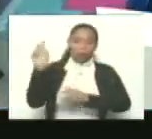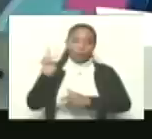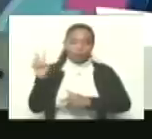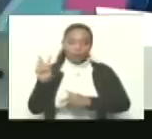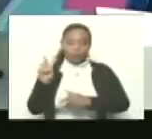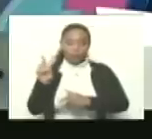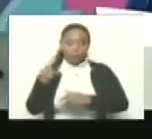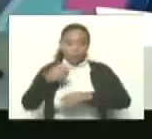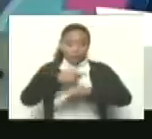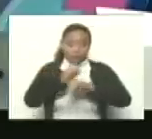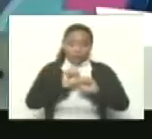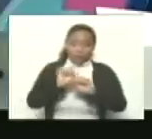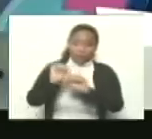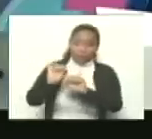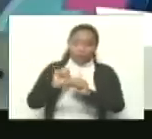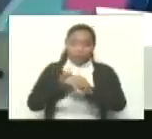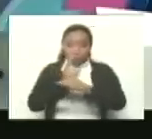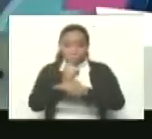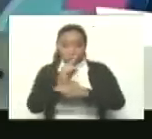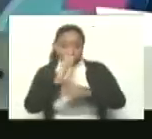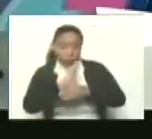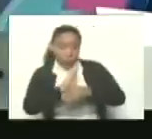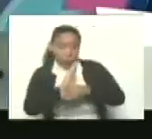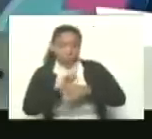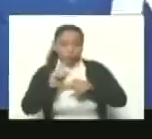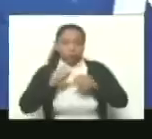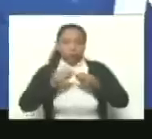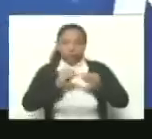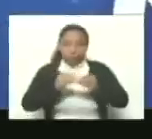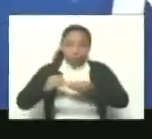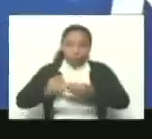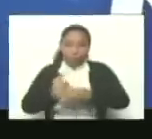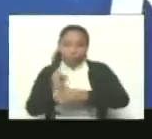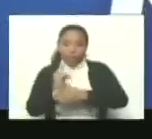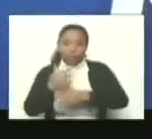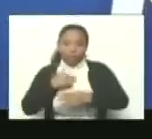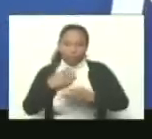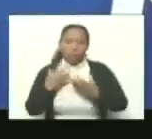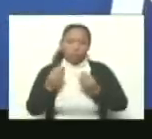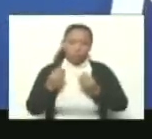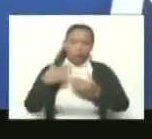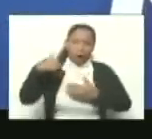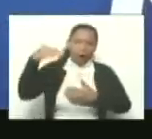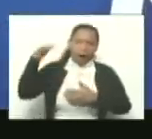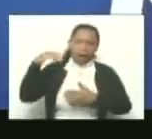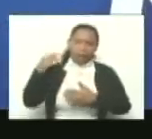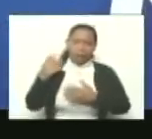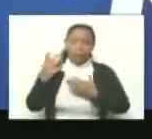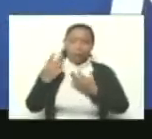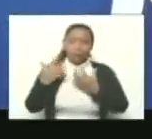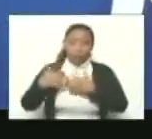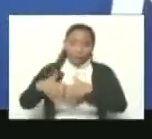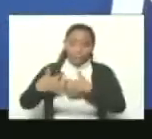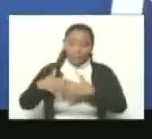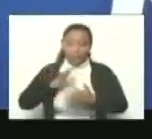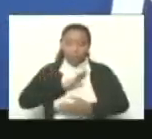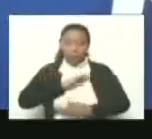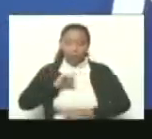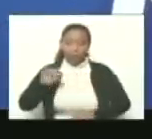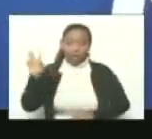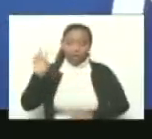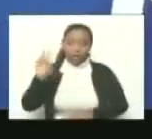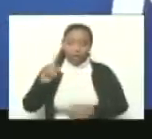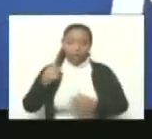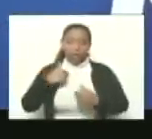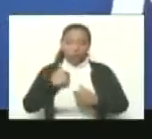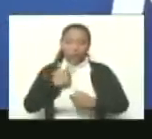cuesta arriba a los productores, porque nosotros nos abastecíamos mucho de monómeros. Y le voy a decir una frase